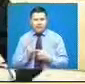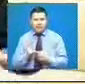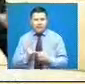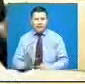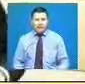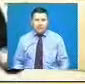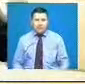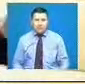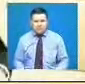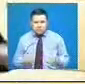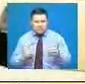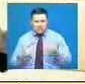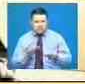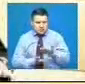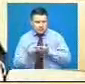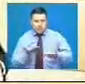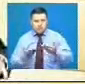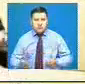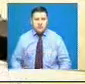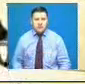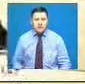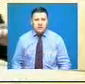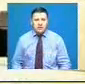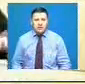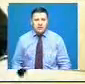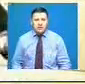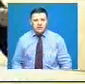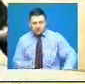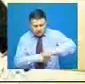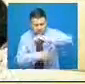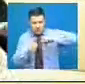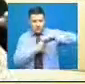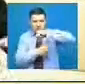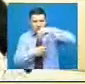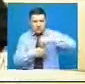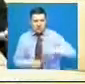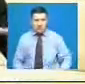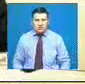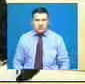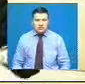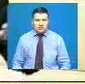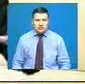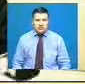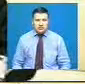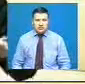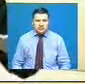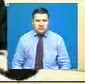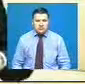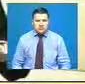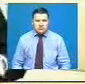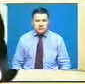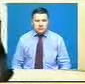de flexibilidad de la tasa de cambio. La tasa de cambio se acomoda a estas